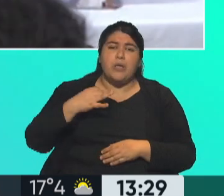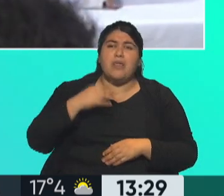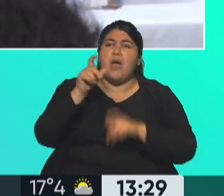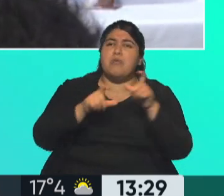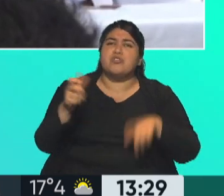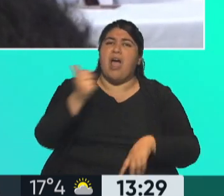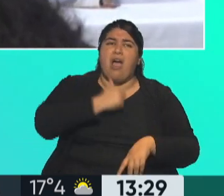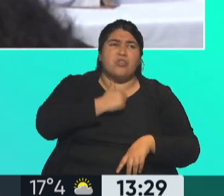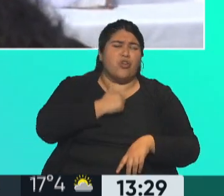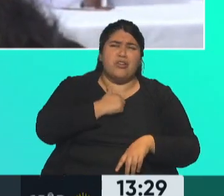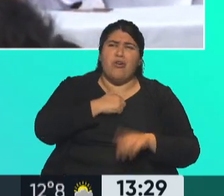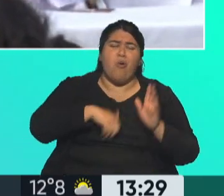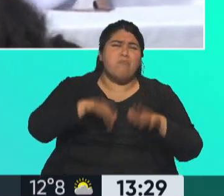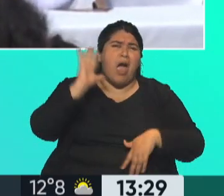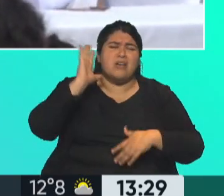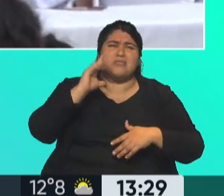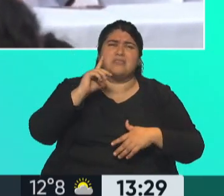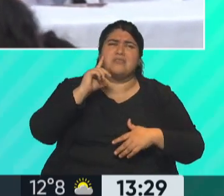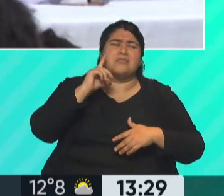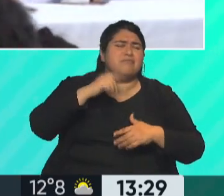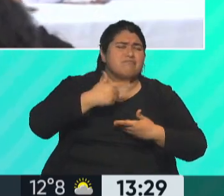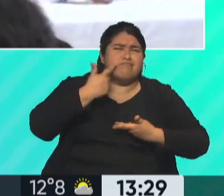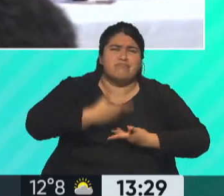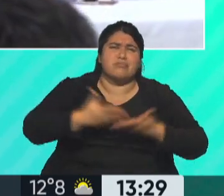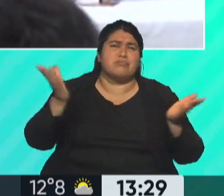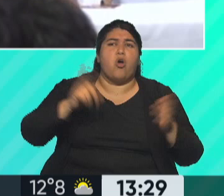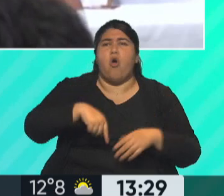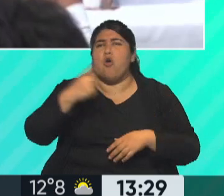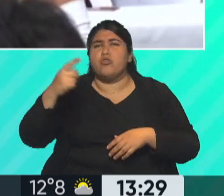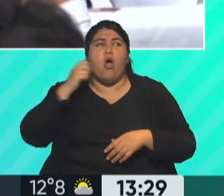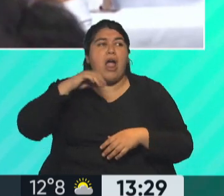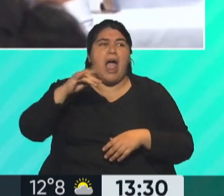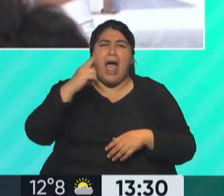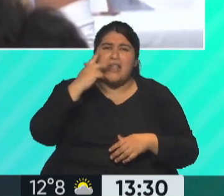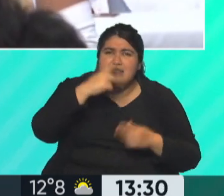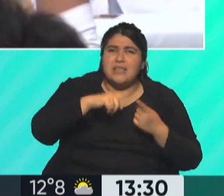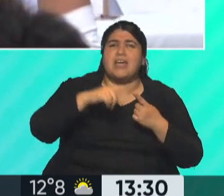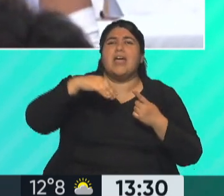católicos. Así como fue para nosotros Mandela, Luther King, Gandhi.